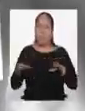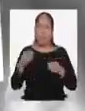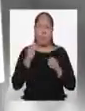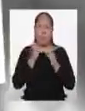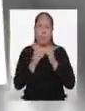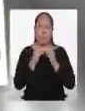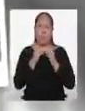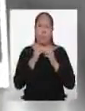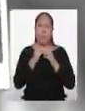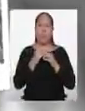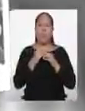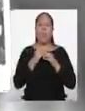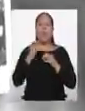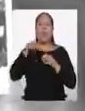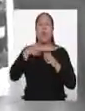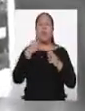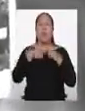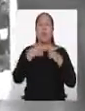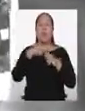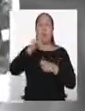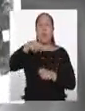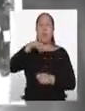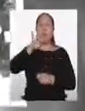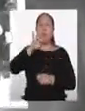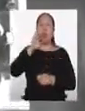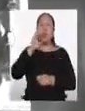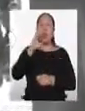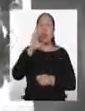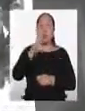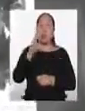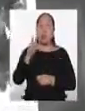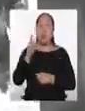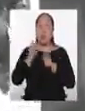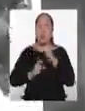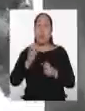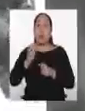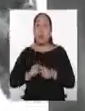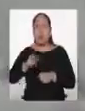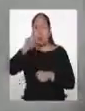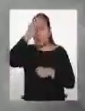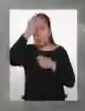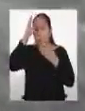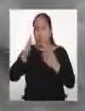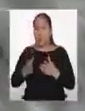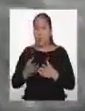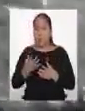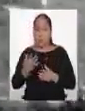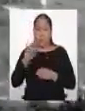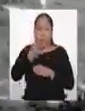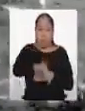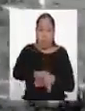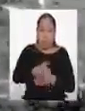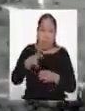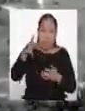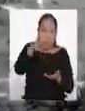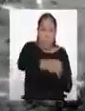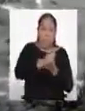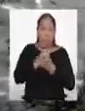incidente generado en 1932 por pobladores peruanos, quienes tomaron Leticia.